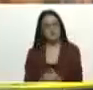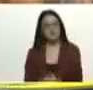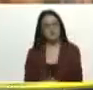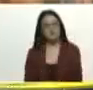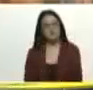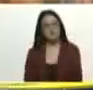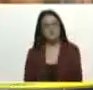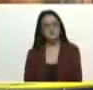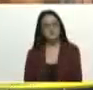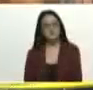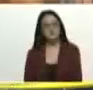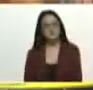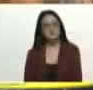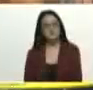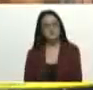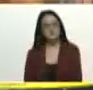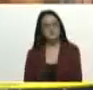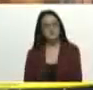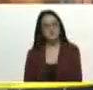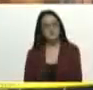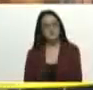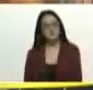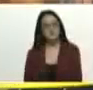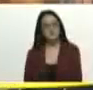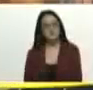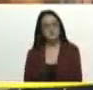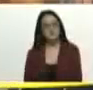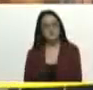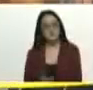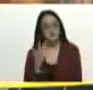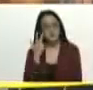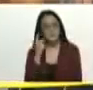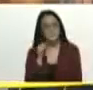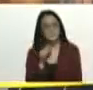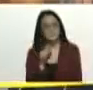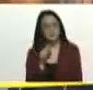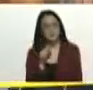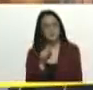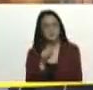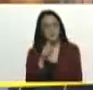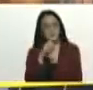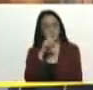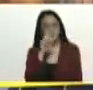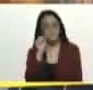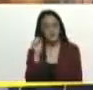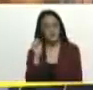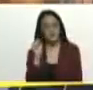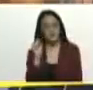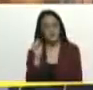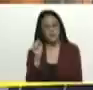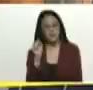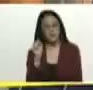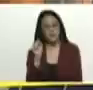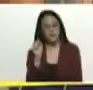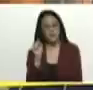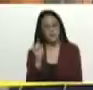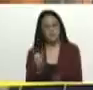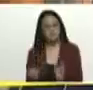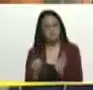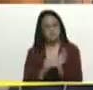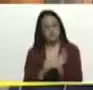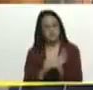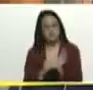cuando en el 2002. Por ello, Maduro, este regreso de